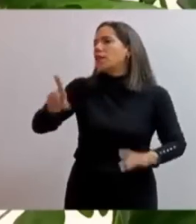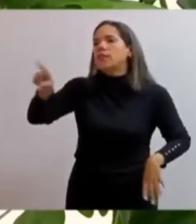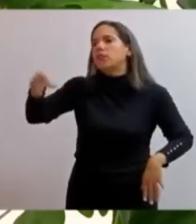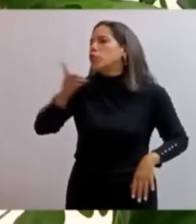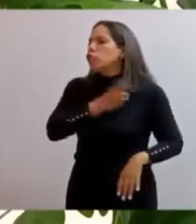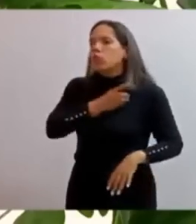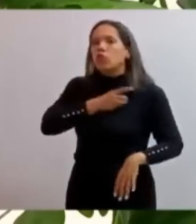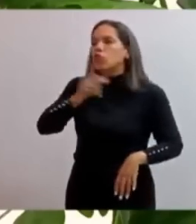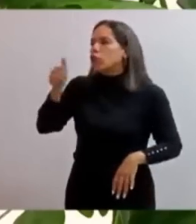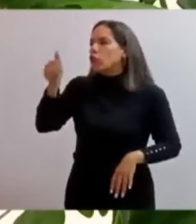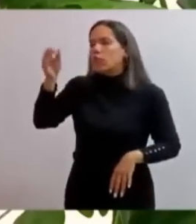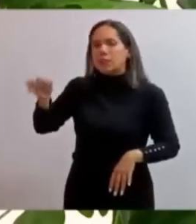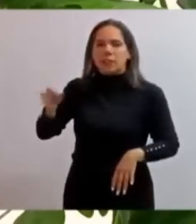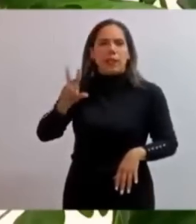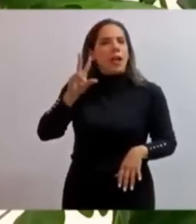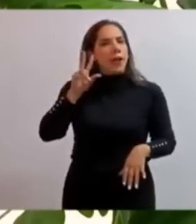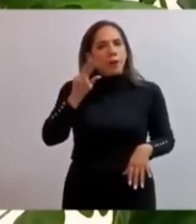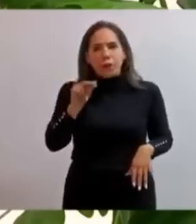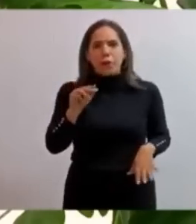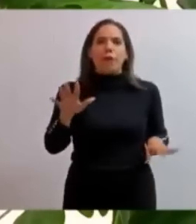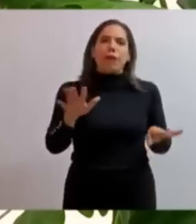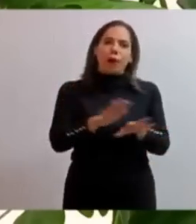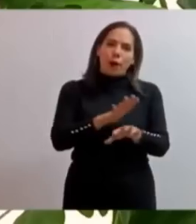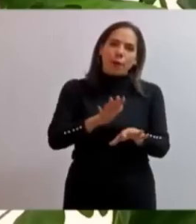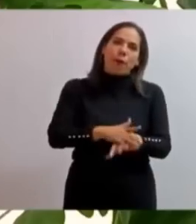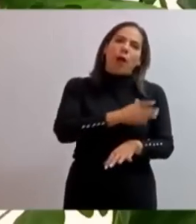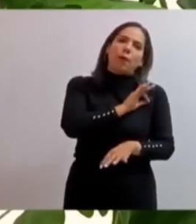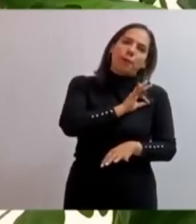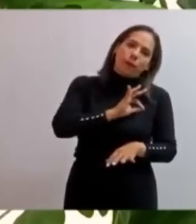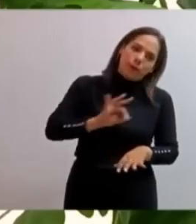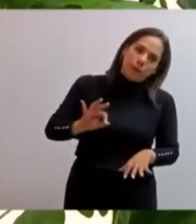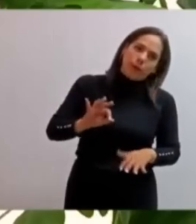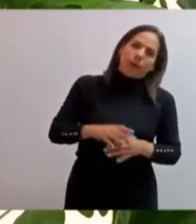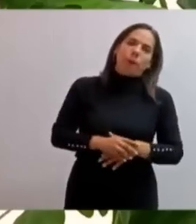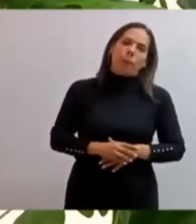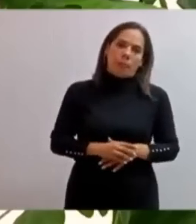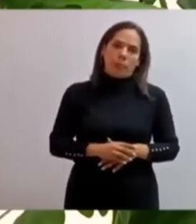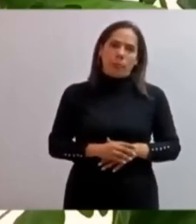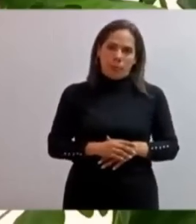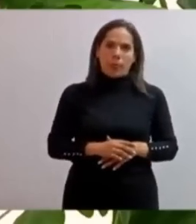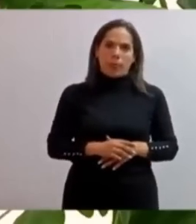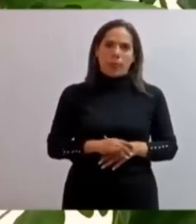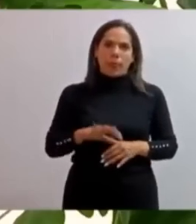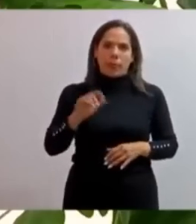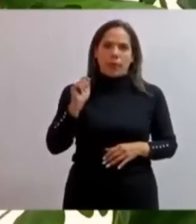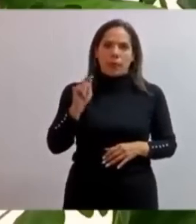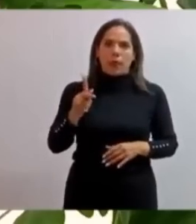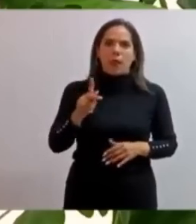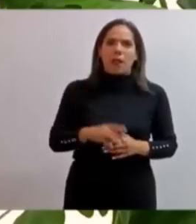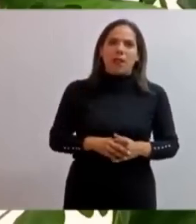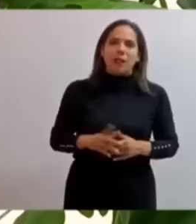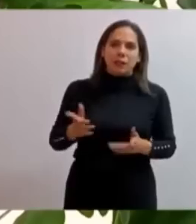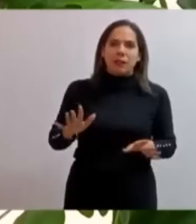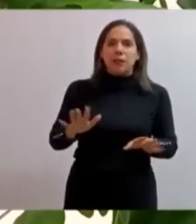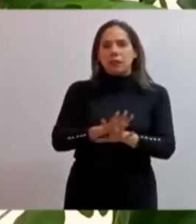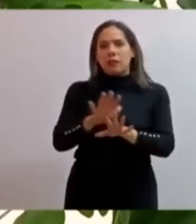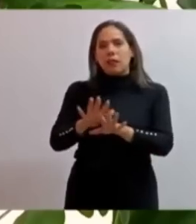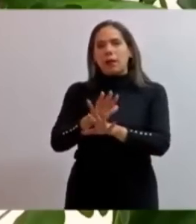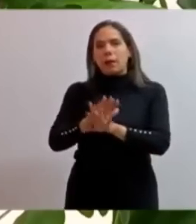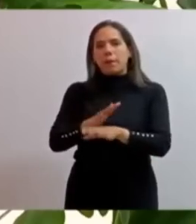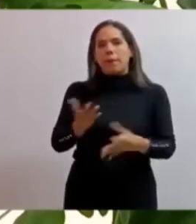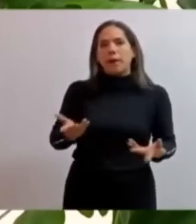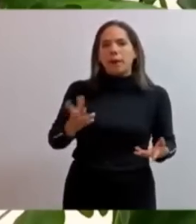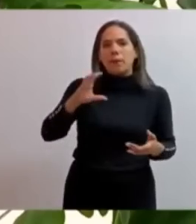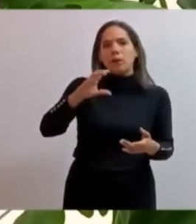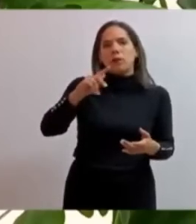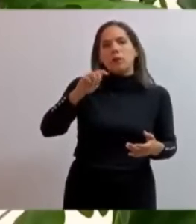ustedes rinden un informe, que no lo están haciendo. ¿Me explico? Entonces, cada consejo técnico escolar